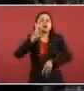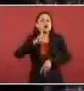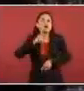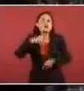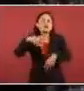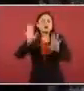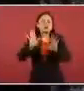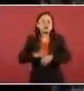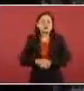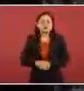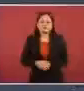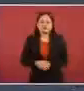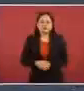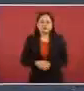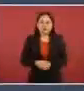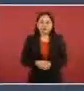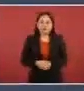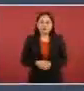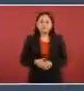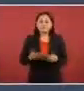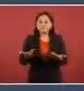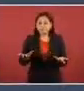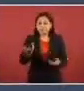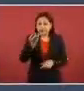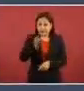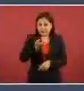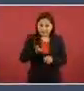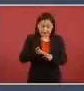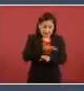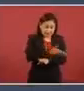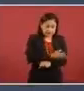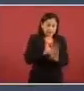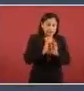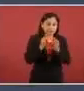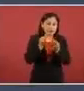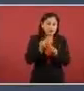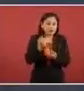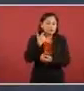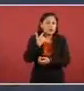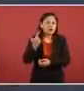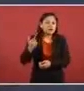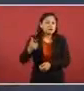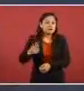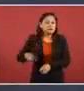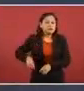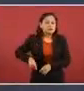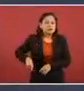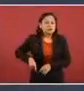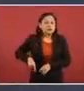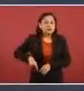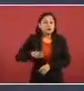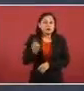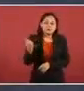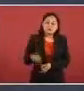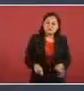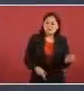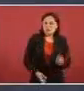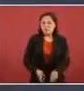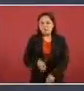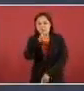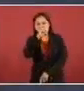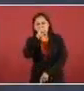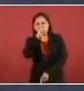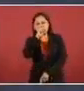mejor prueba de este proceder autoritario es que ese